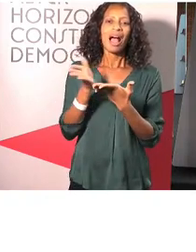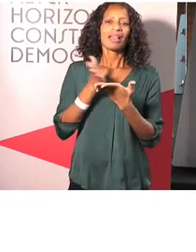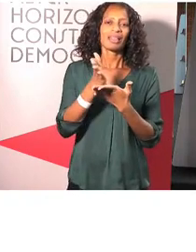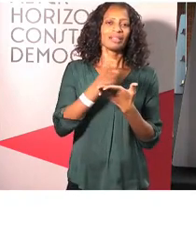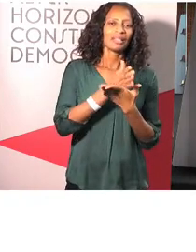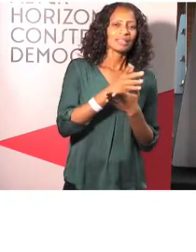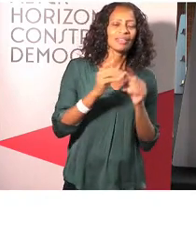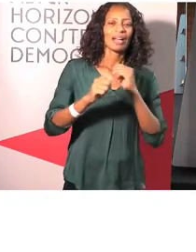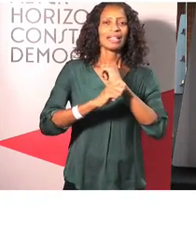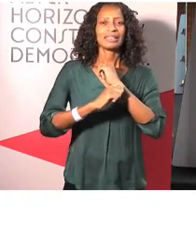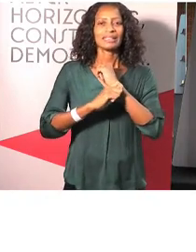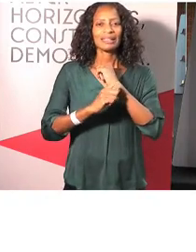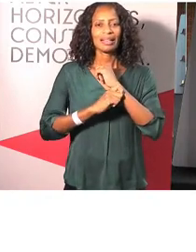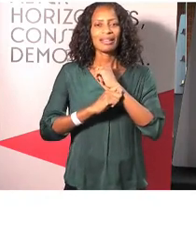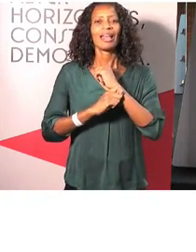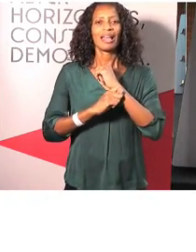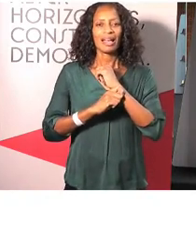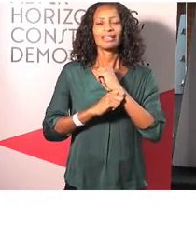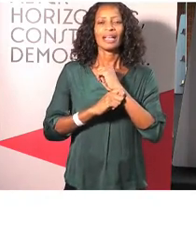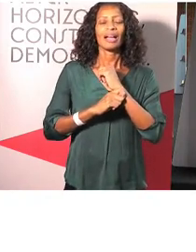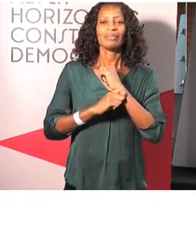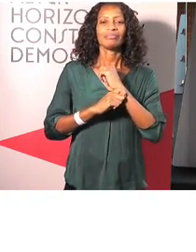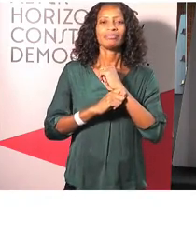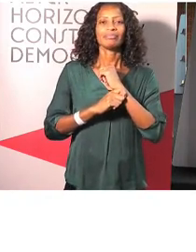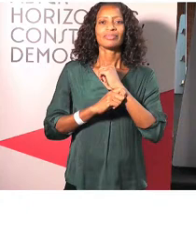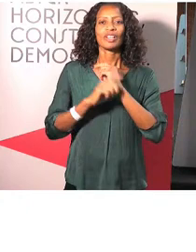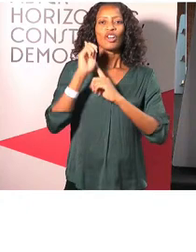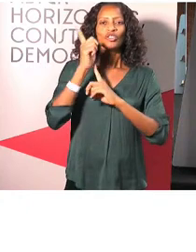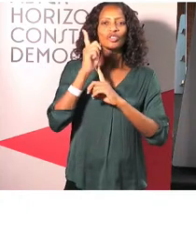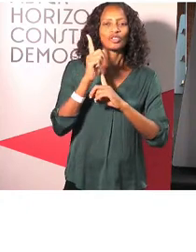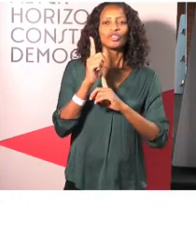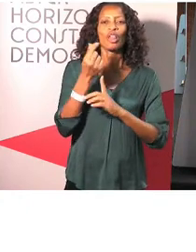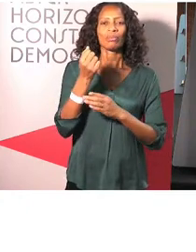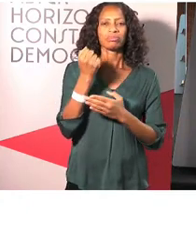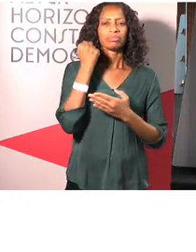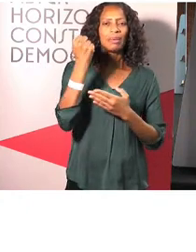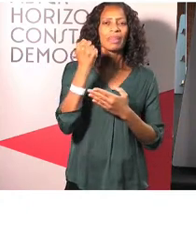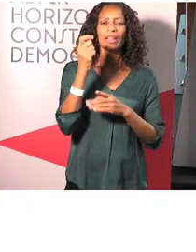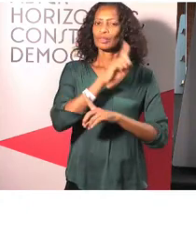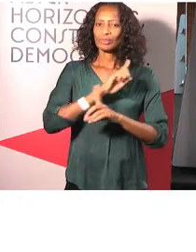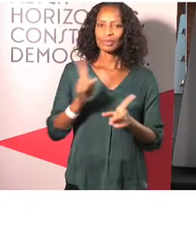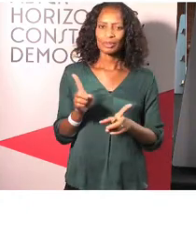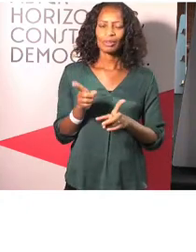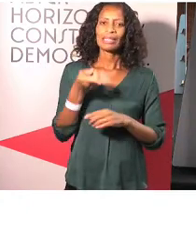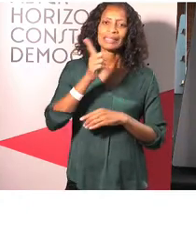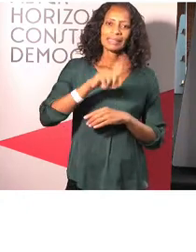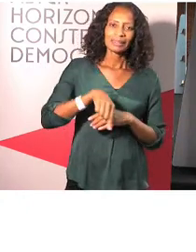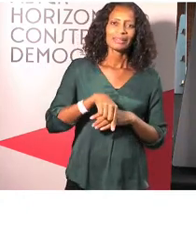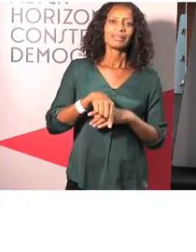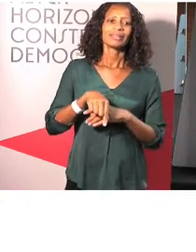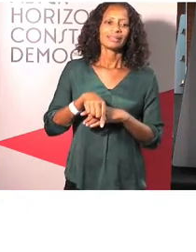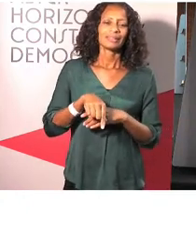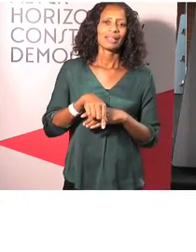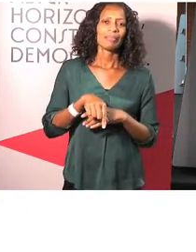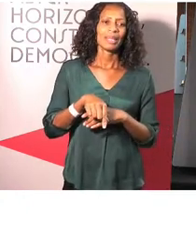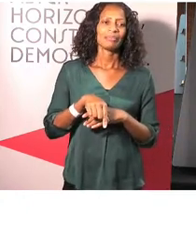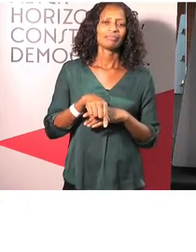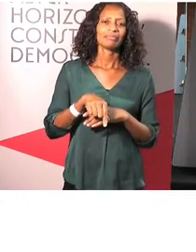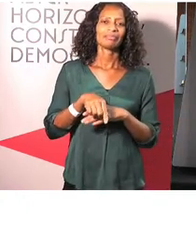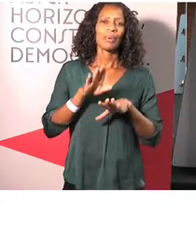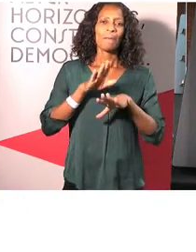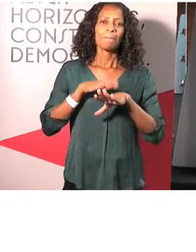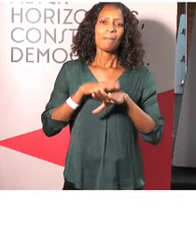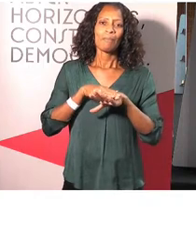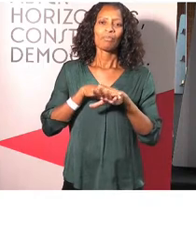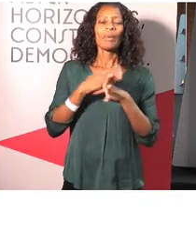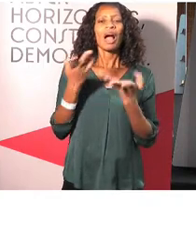o estrategias alternativas no solo al capitalismo, sino también al patriarcado. Entonces, transformar